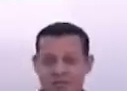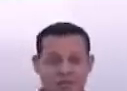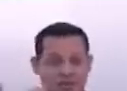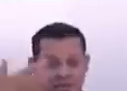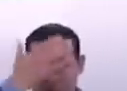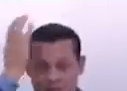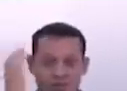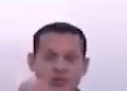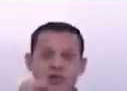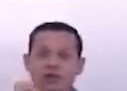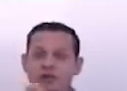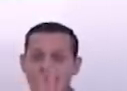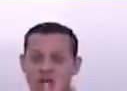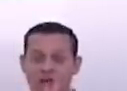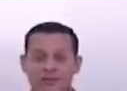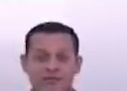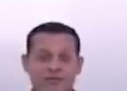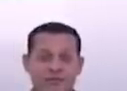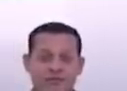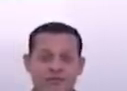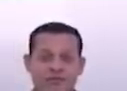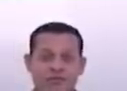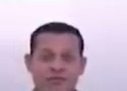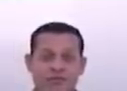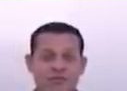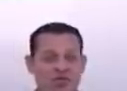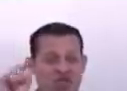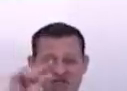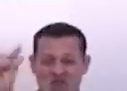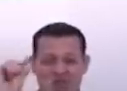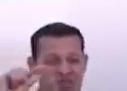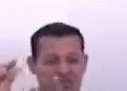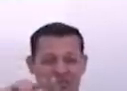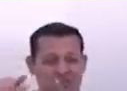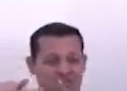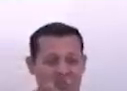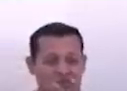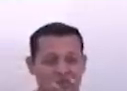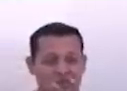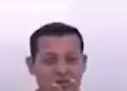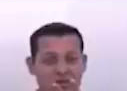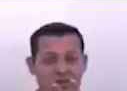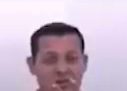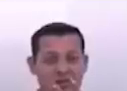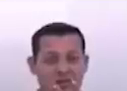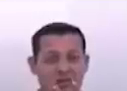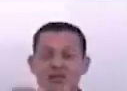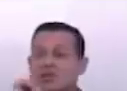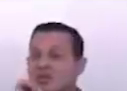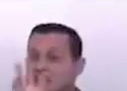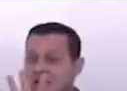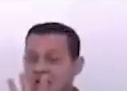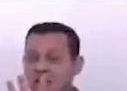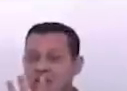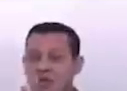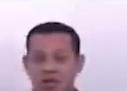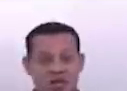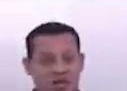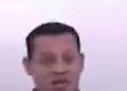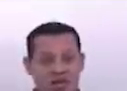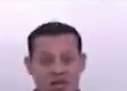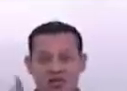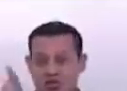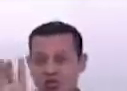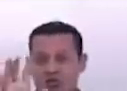le llamaban con algunos nombres, incluso ofrecían que iban a entregar su